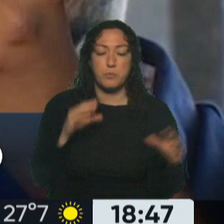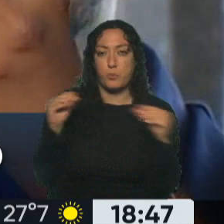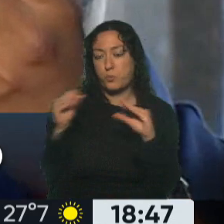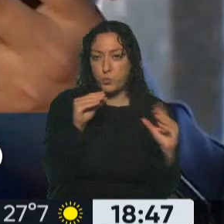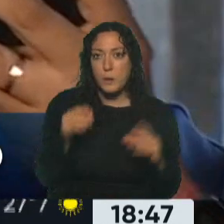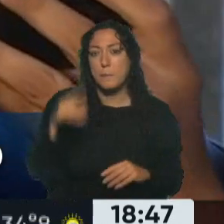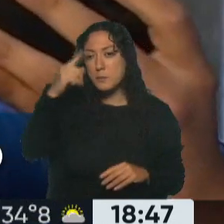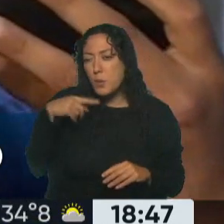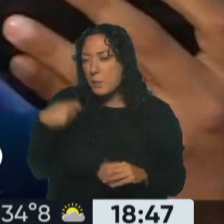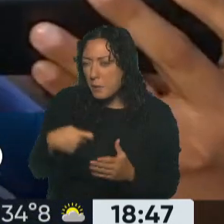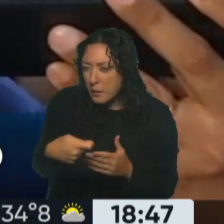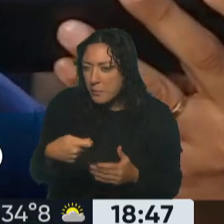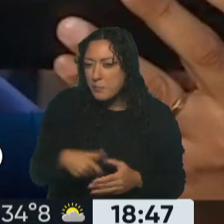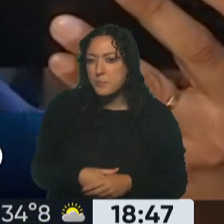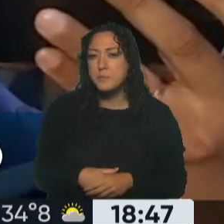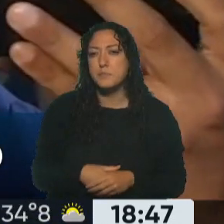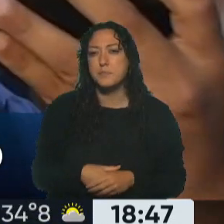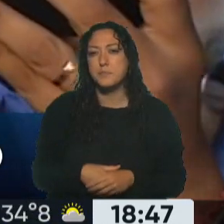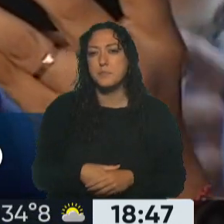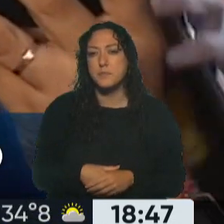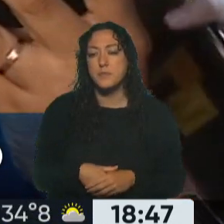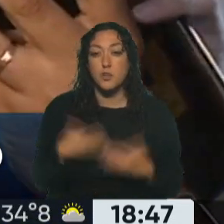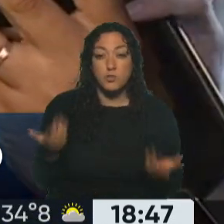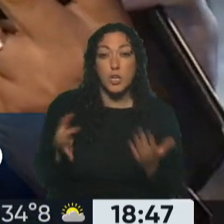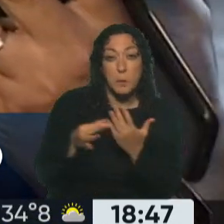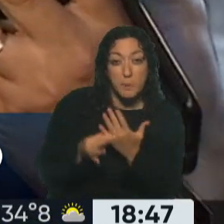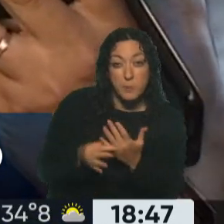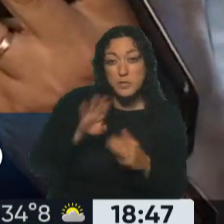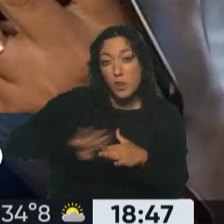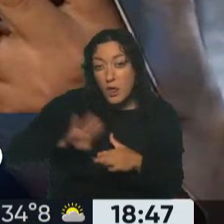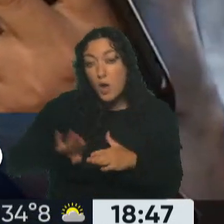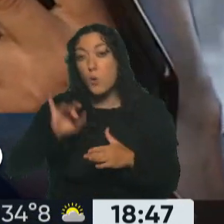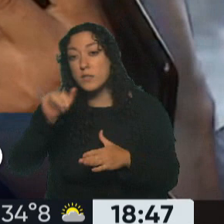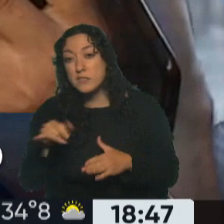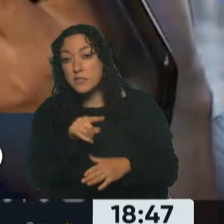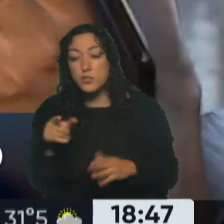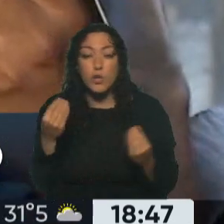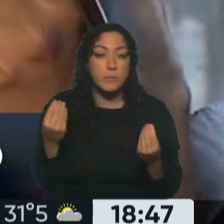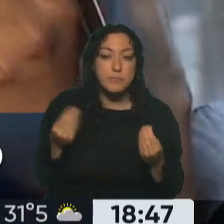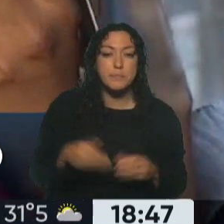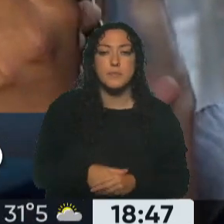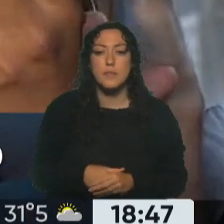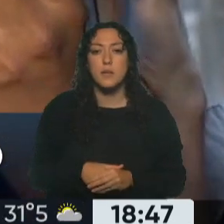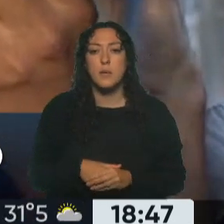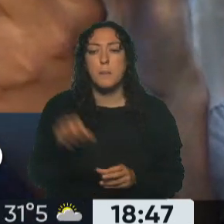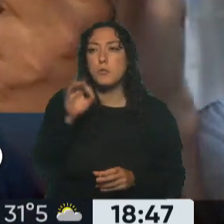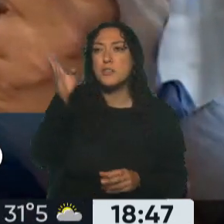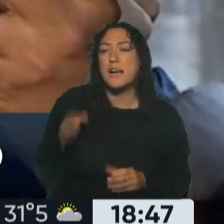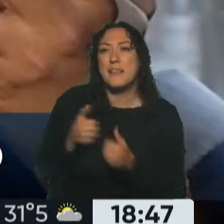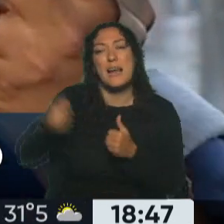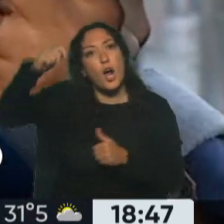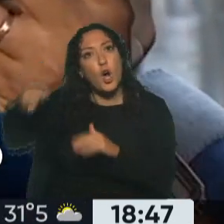¿Van a pagar mes a mes? ¿Hay un compromiso para ponerse al día con la deuda o pagar ese porcentaje que es para Córdoba? Claro, no